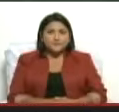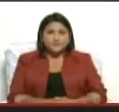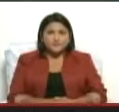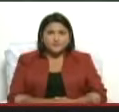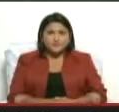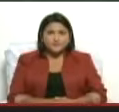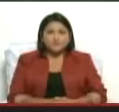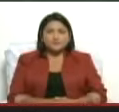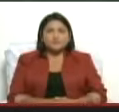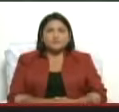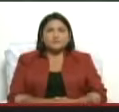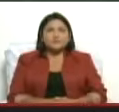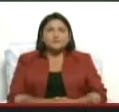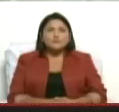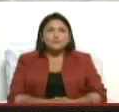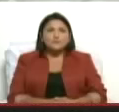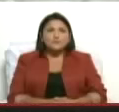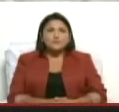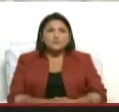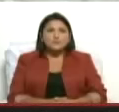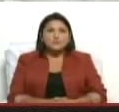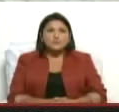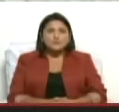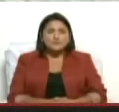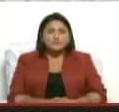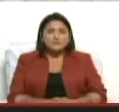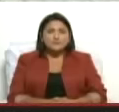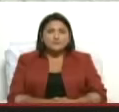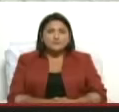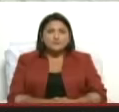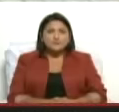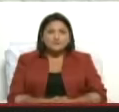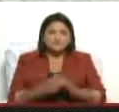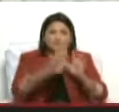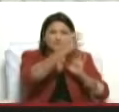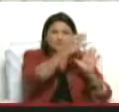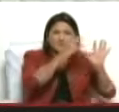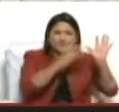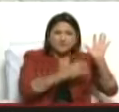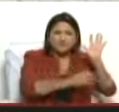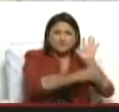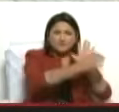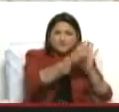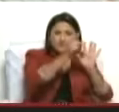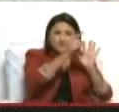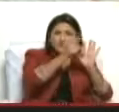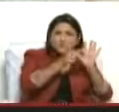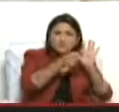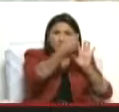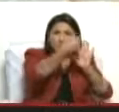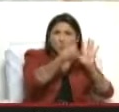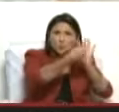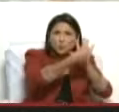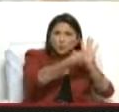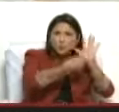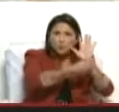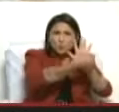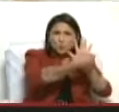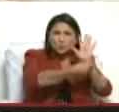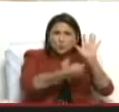estos estos mapas esta estas señalizaciones verdad estas